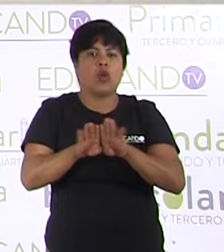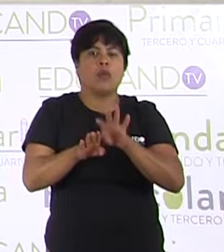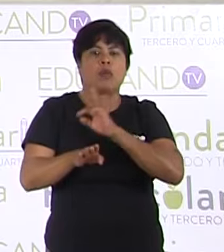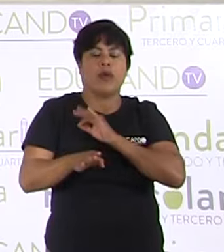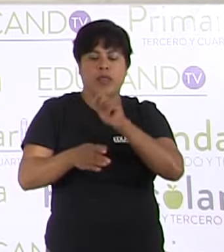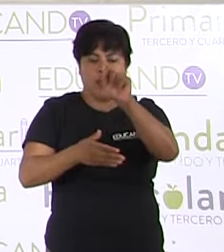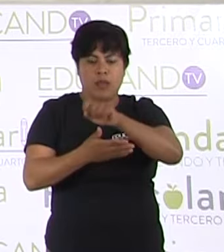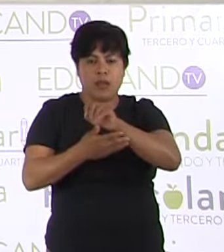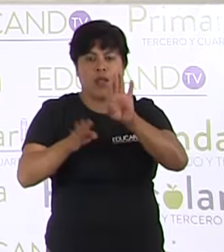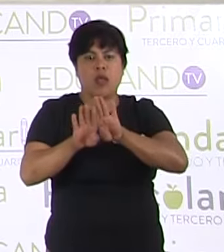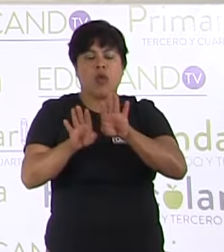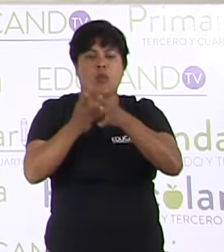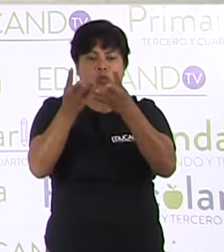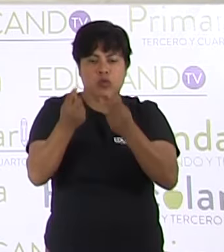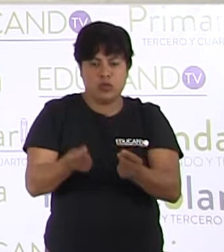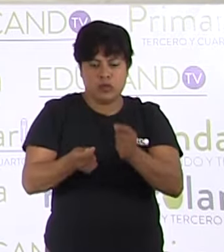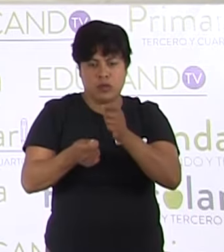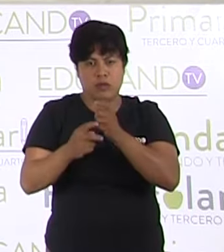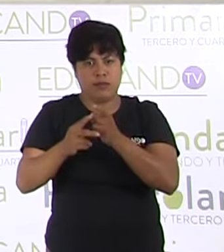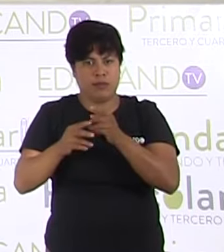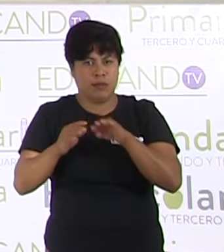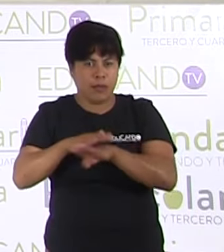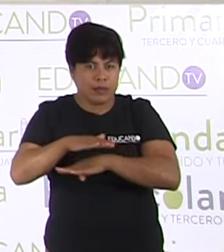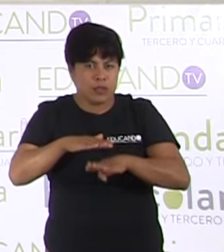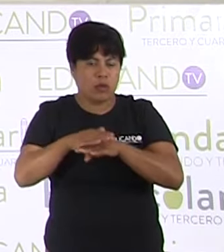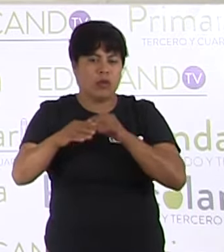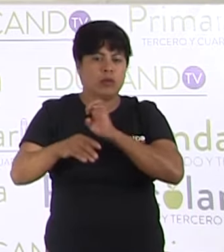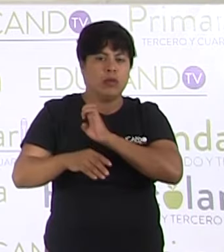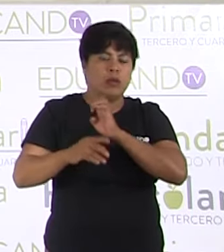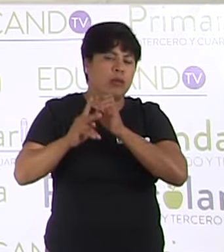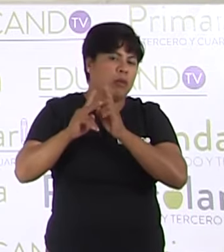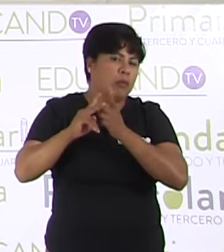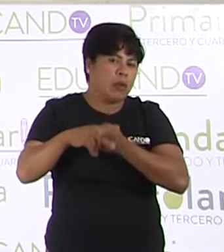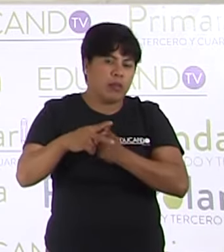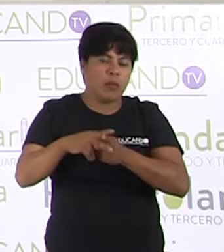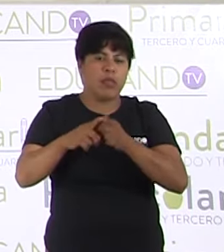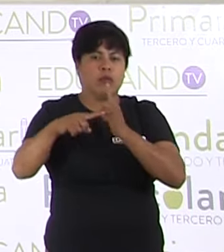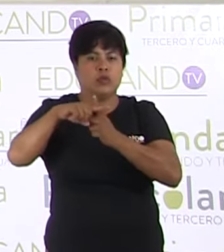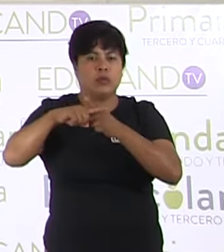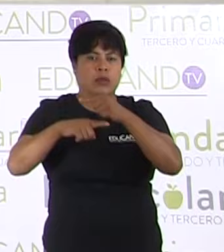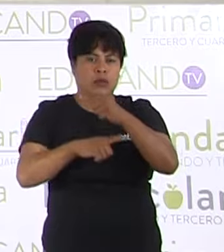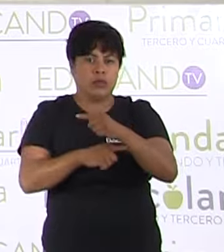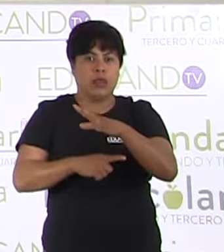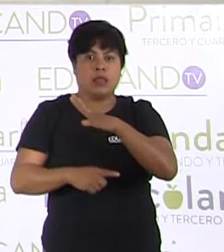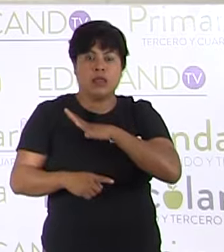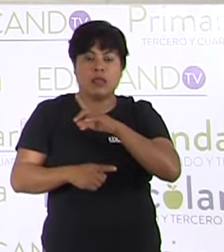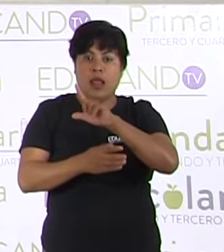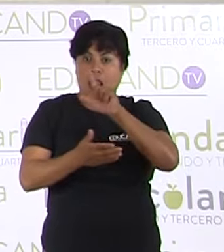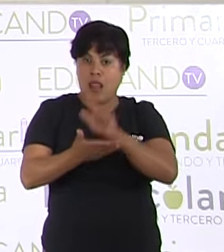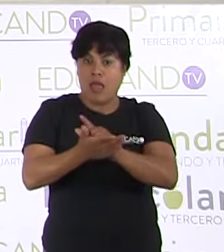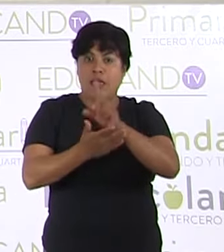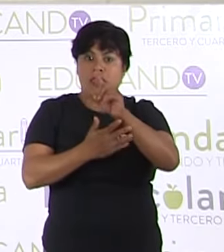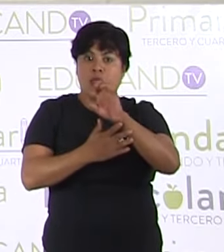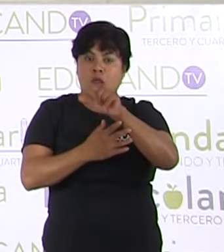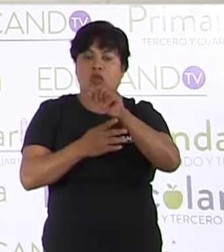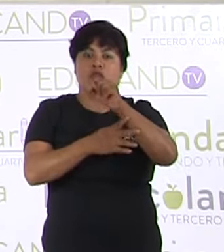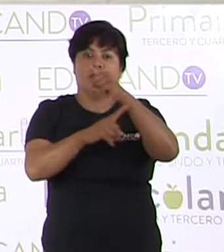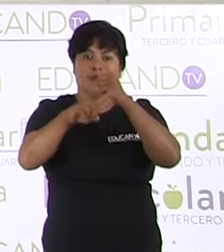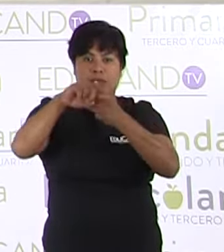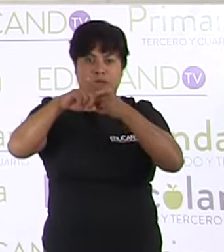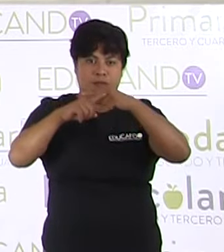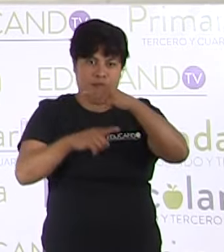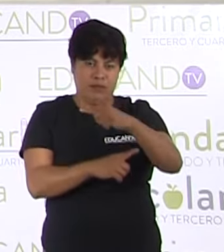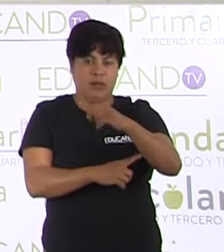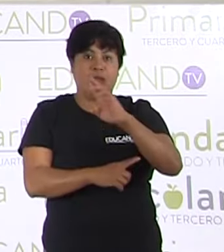signos en las operaciones básicas Okay tenemos la ley de los signos o la regla de los signos